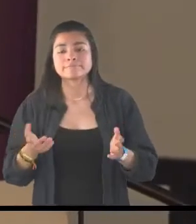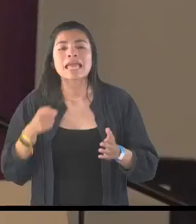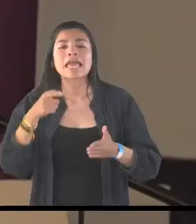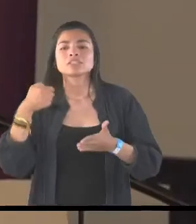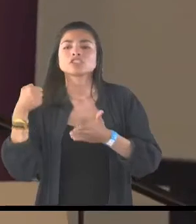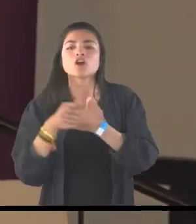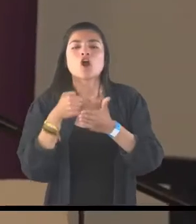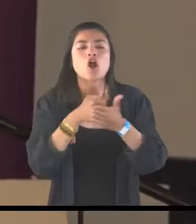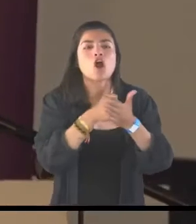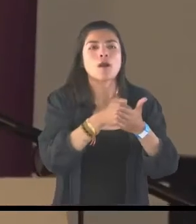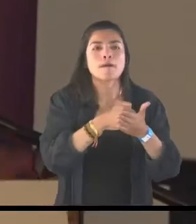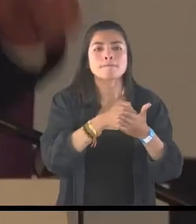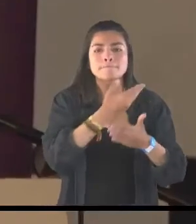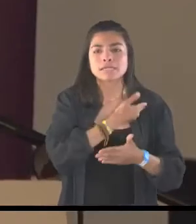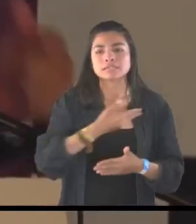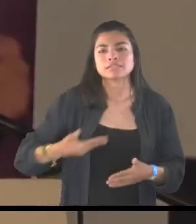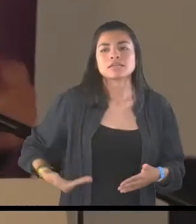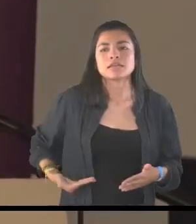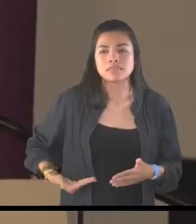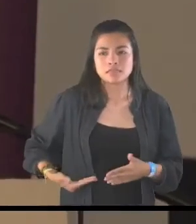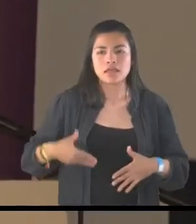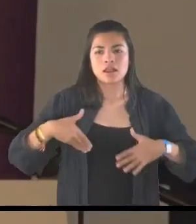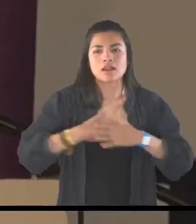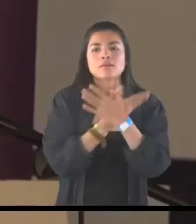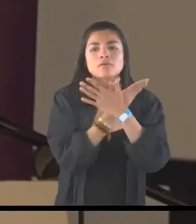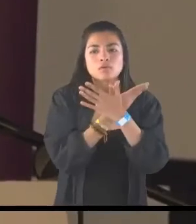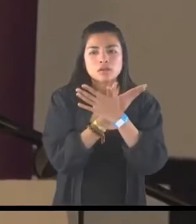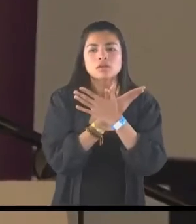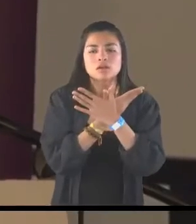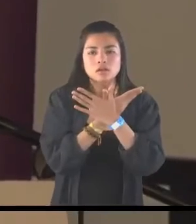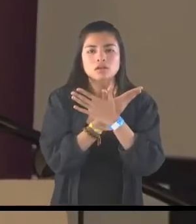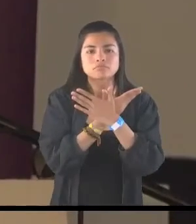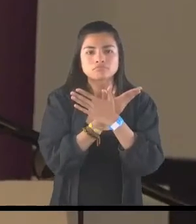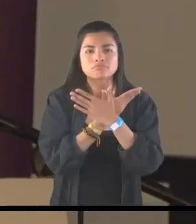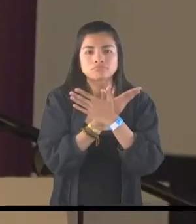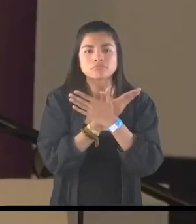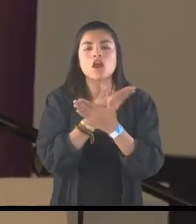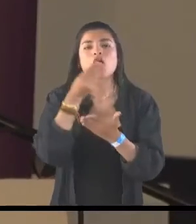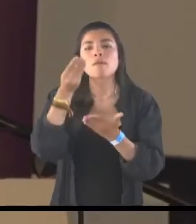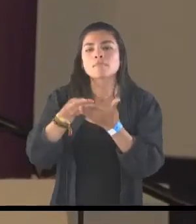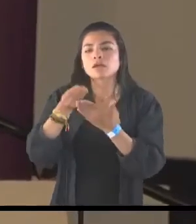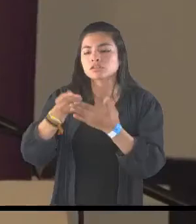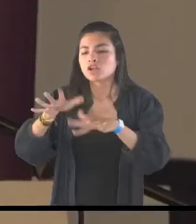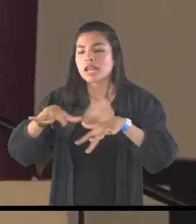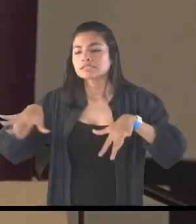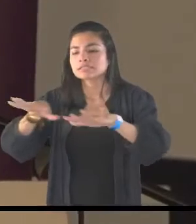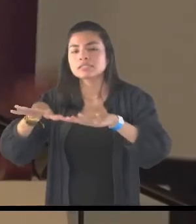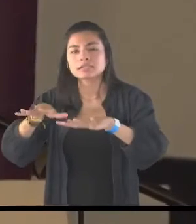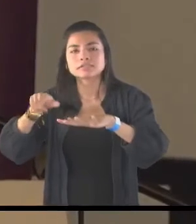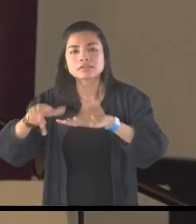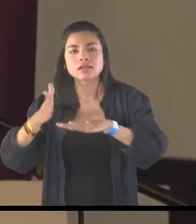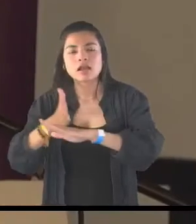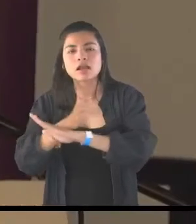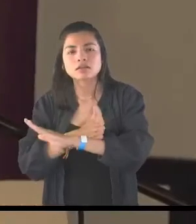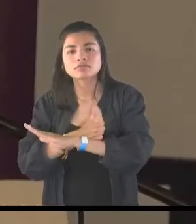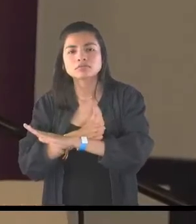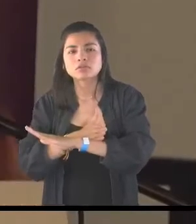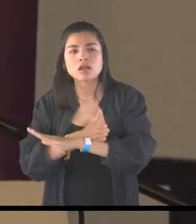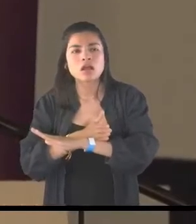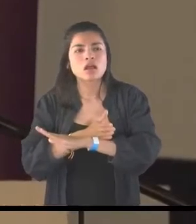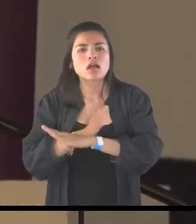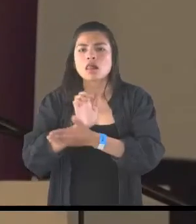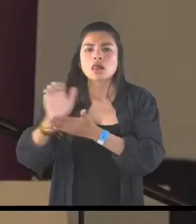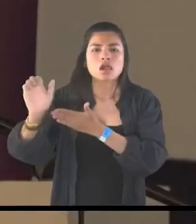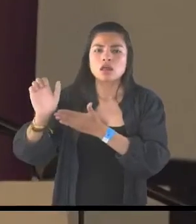República, contra todo pronóstico, comprándole las tierras a los que fueron terratenientes sin expropiar a